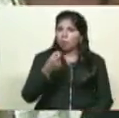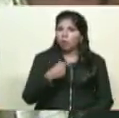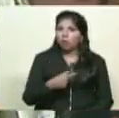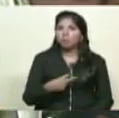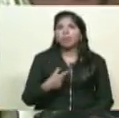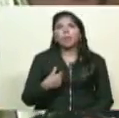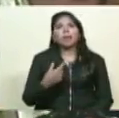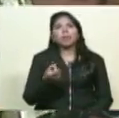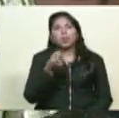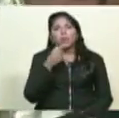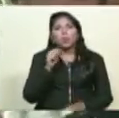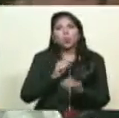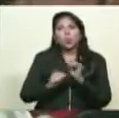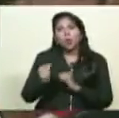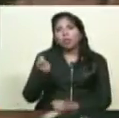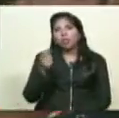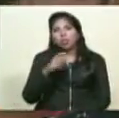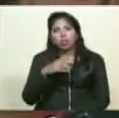analgésicos y